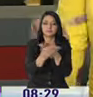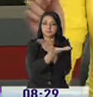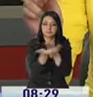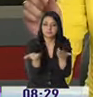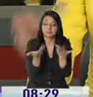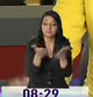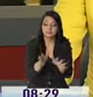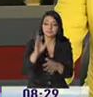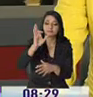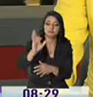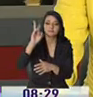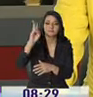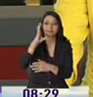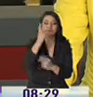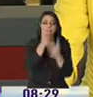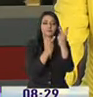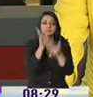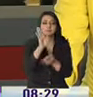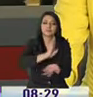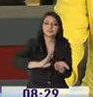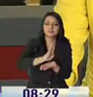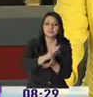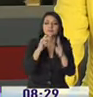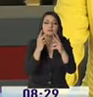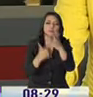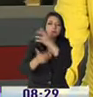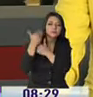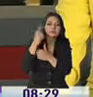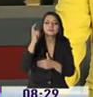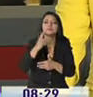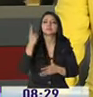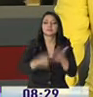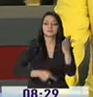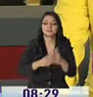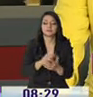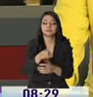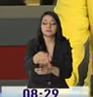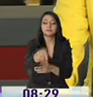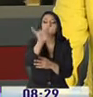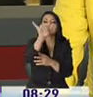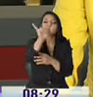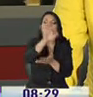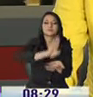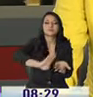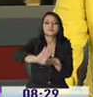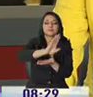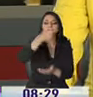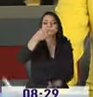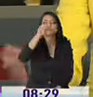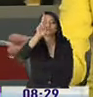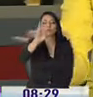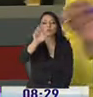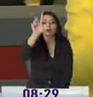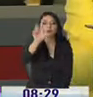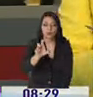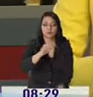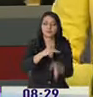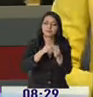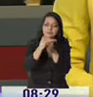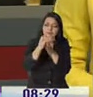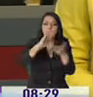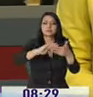Centro visita su barrio para conocer su historia y sus necesidades. Este sábado estaremos en el barrio Gualo e invitamos a toda la comunidad a